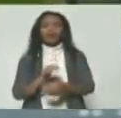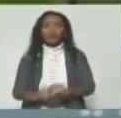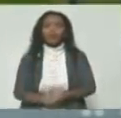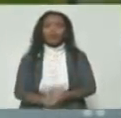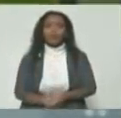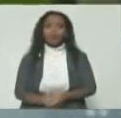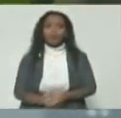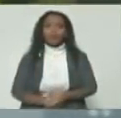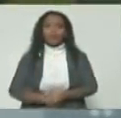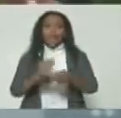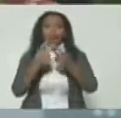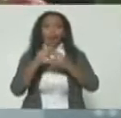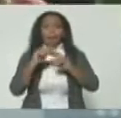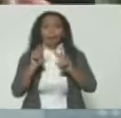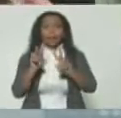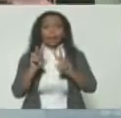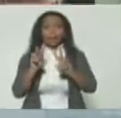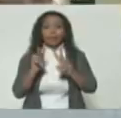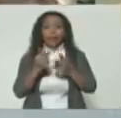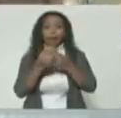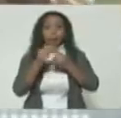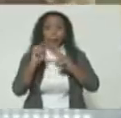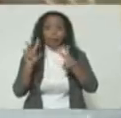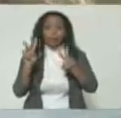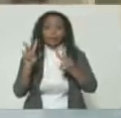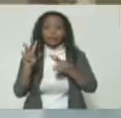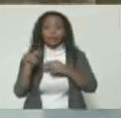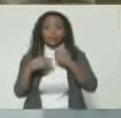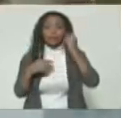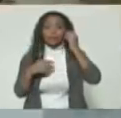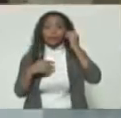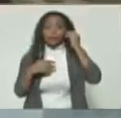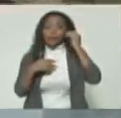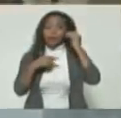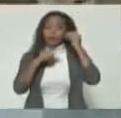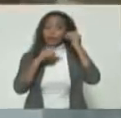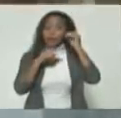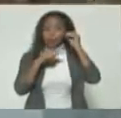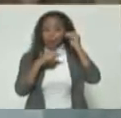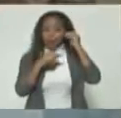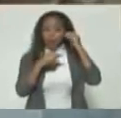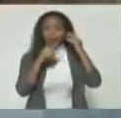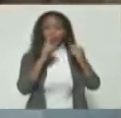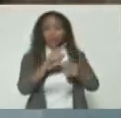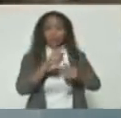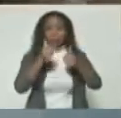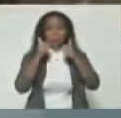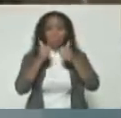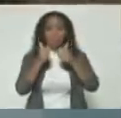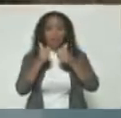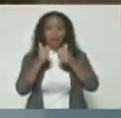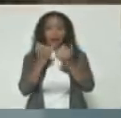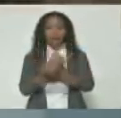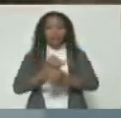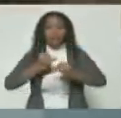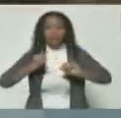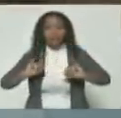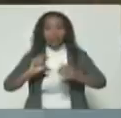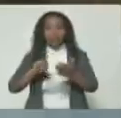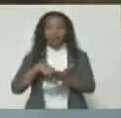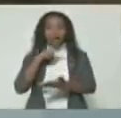Y con la paz, y con ese bien más preciado que es la independencia